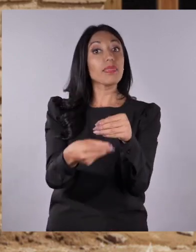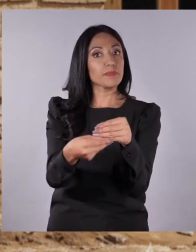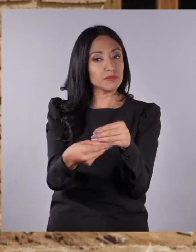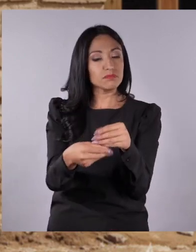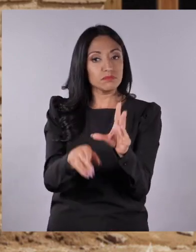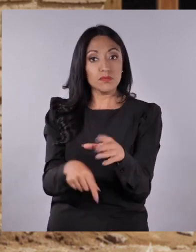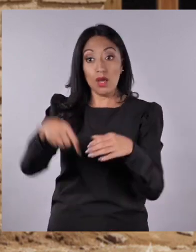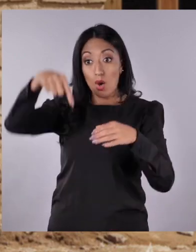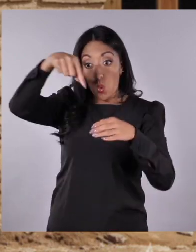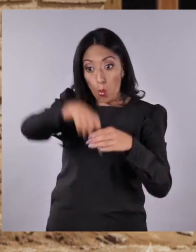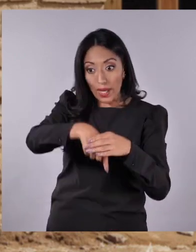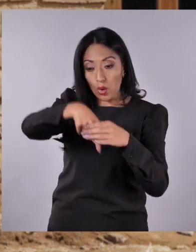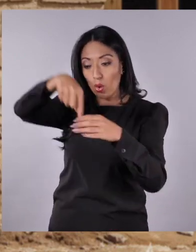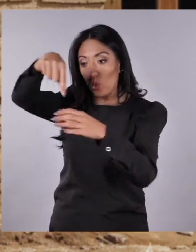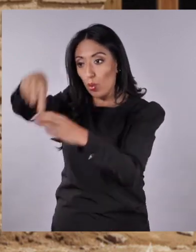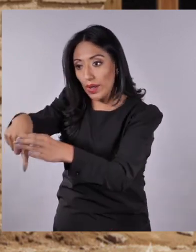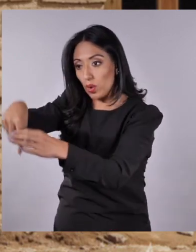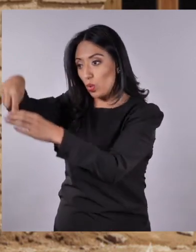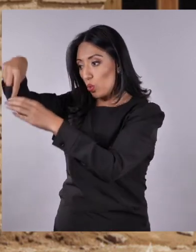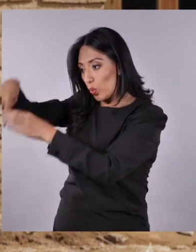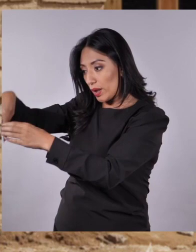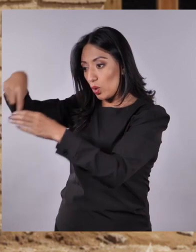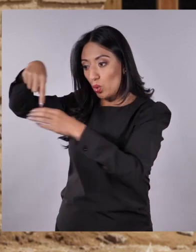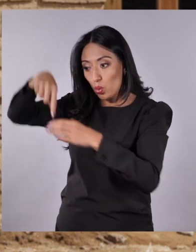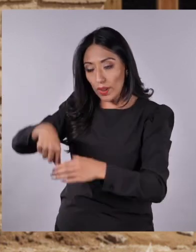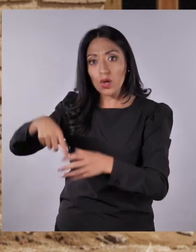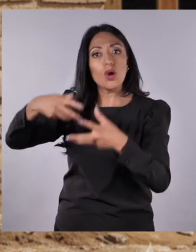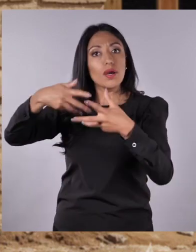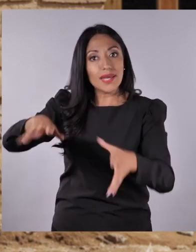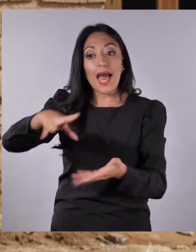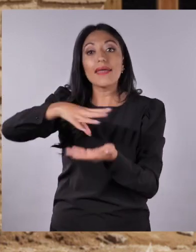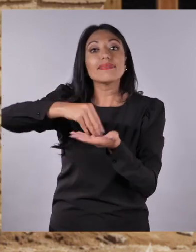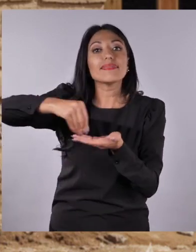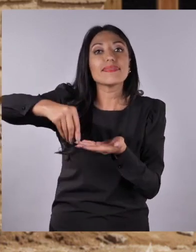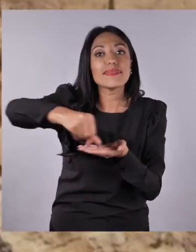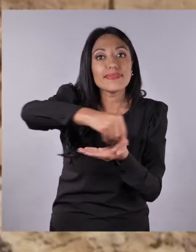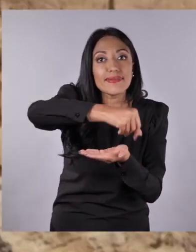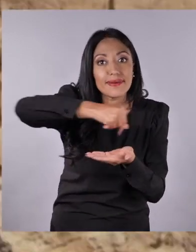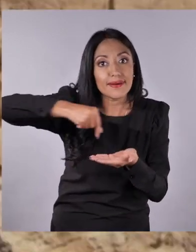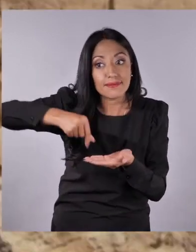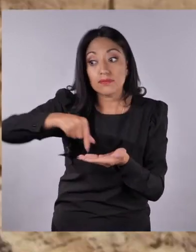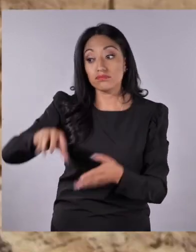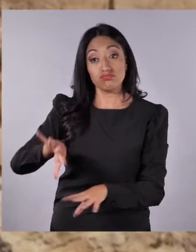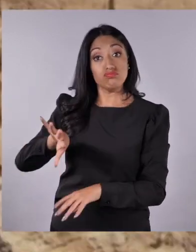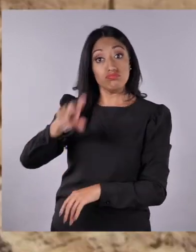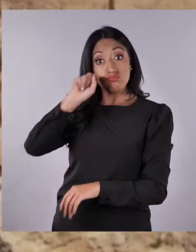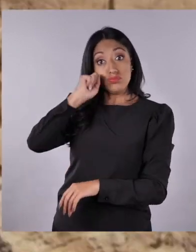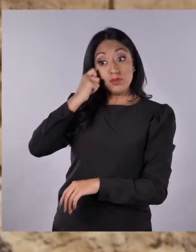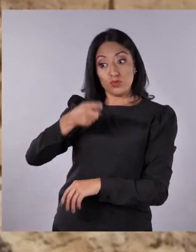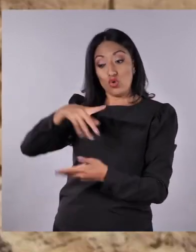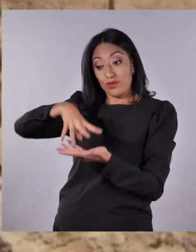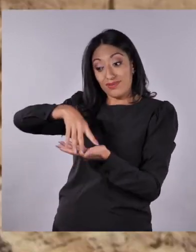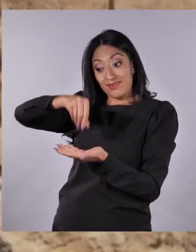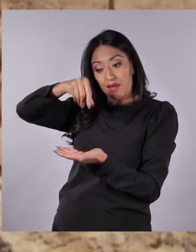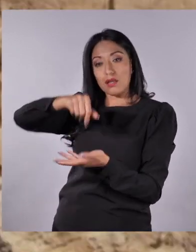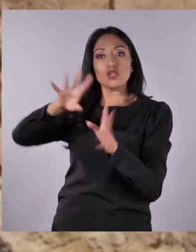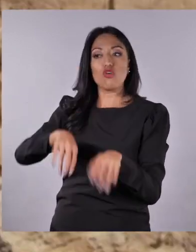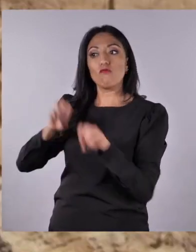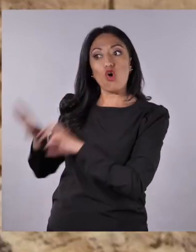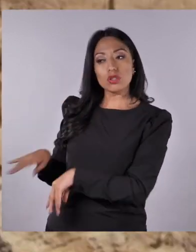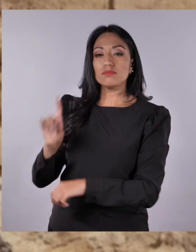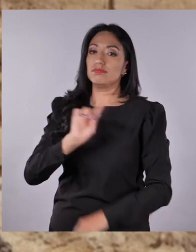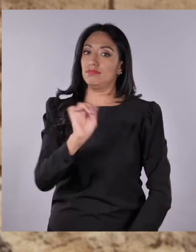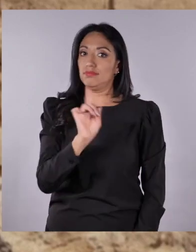Además, con los huecos que estamos haciendo para los cimientos, ya sacamos la tierra, Que recuerden, esa tierra no se